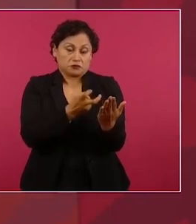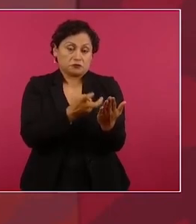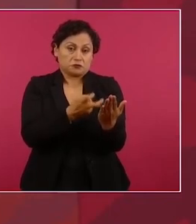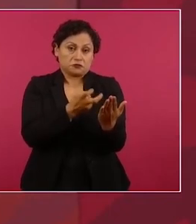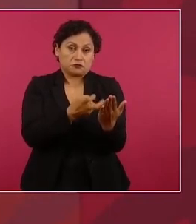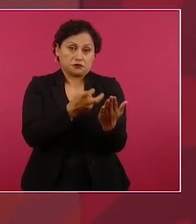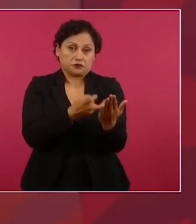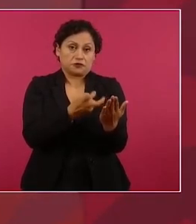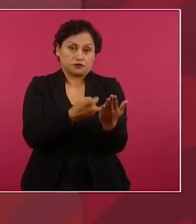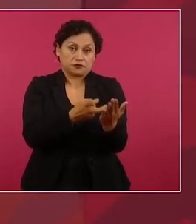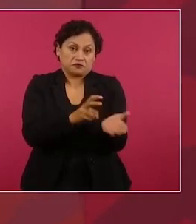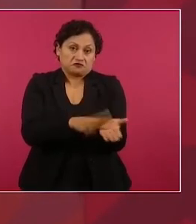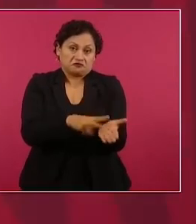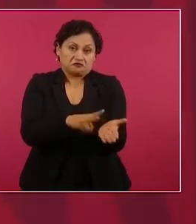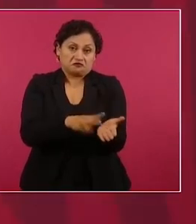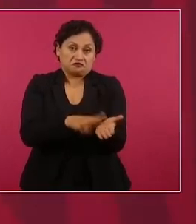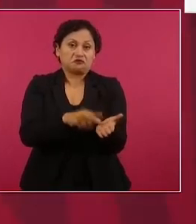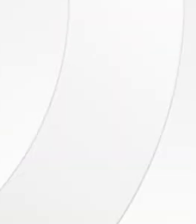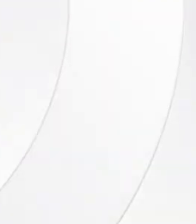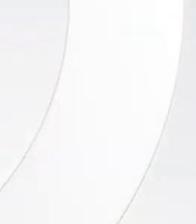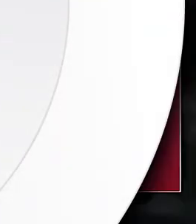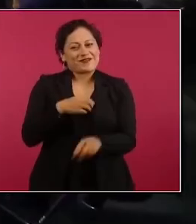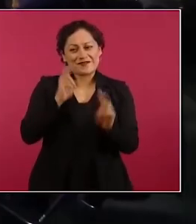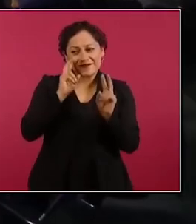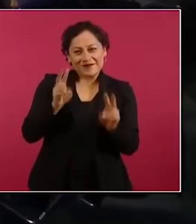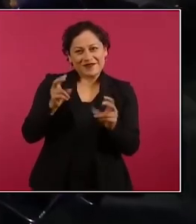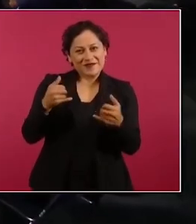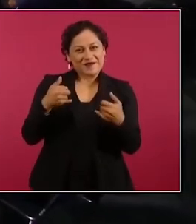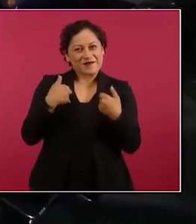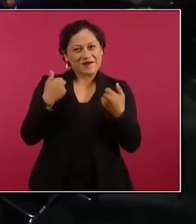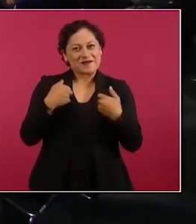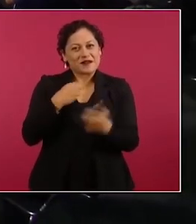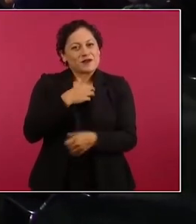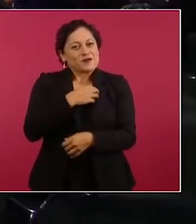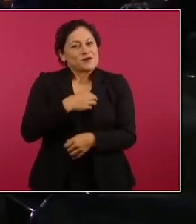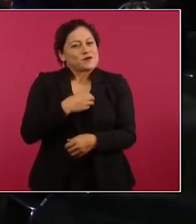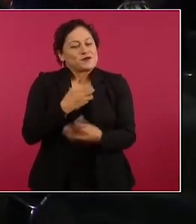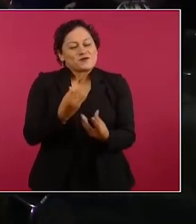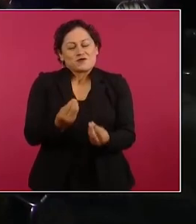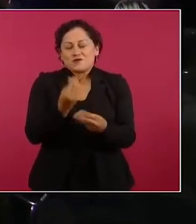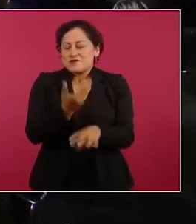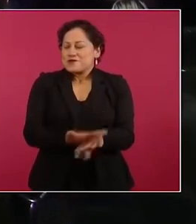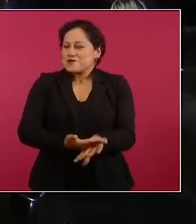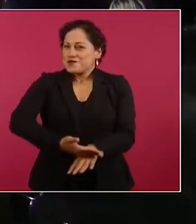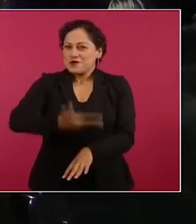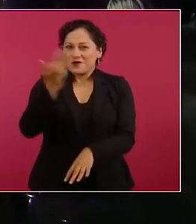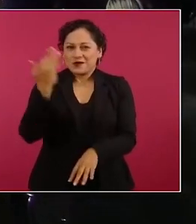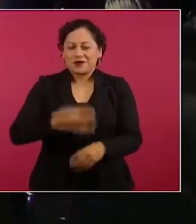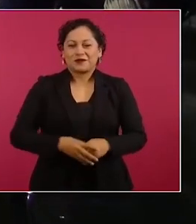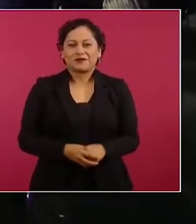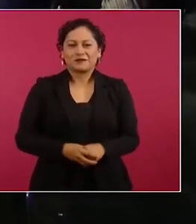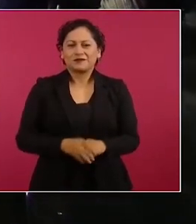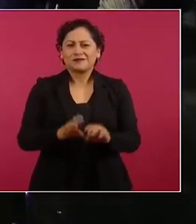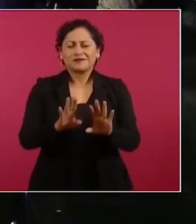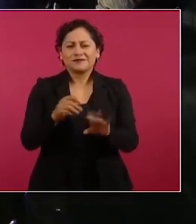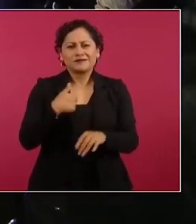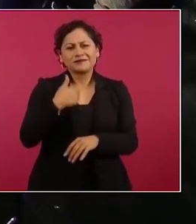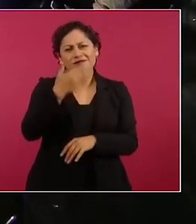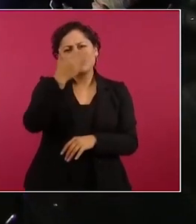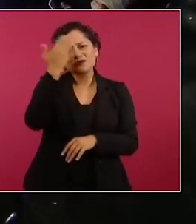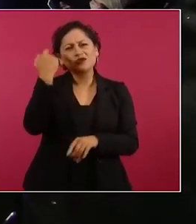como válido sin descartar otros. No sé quién me dijo que